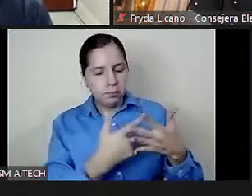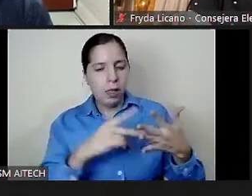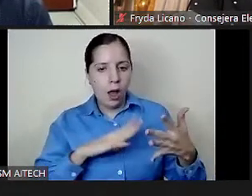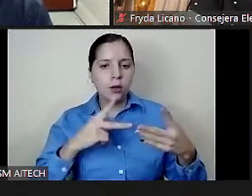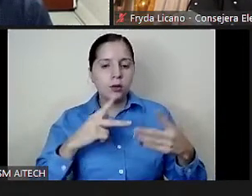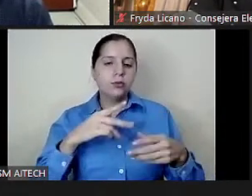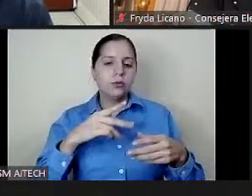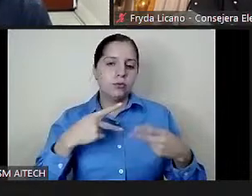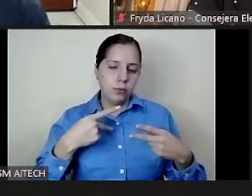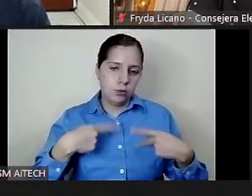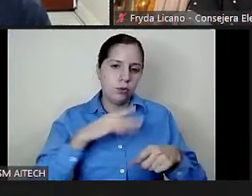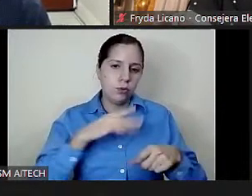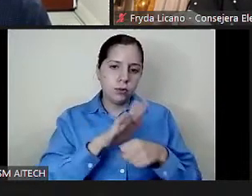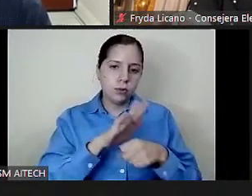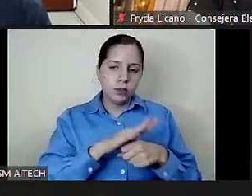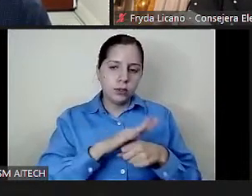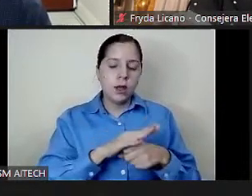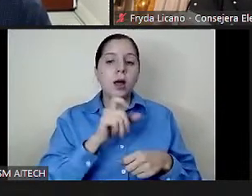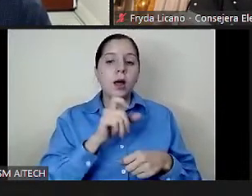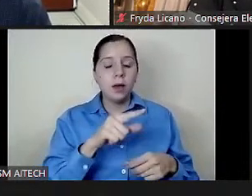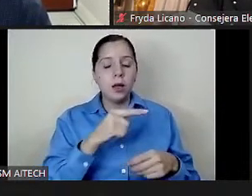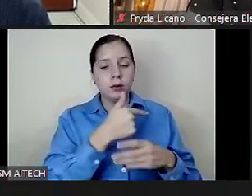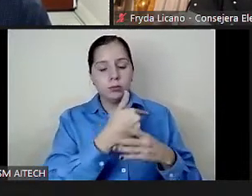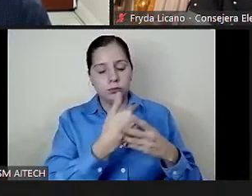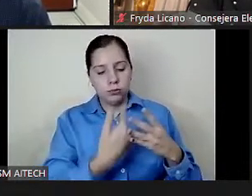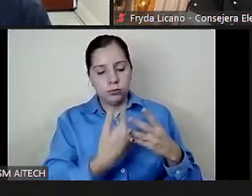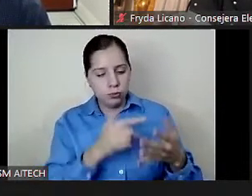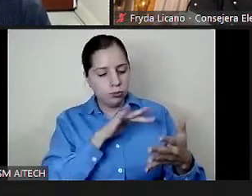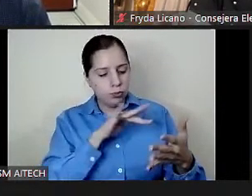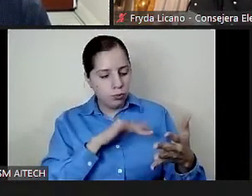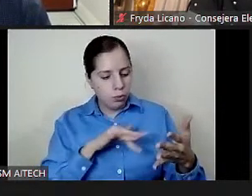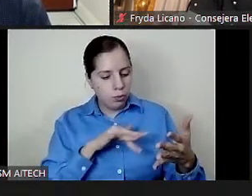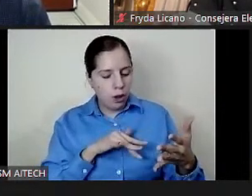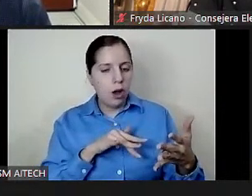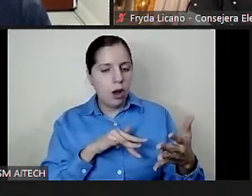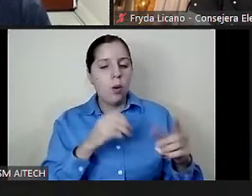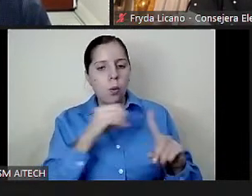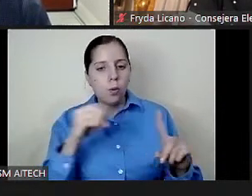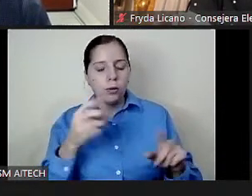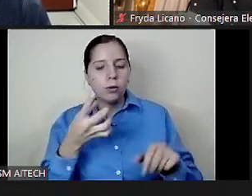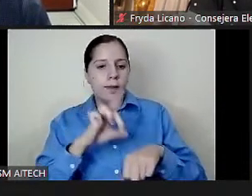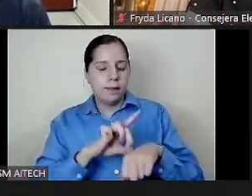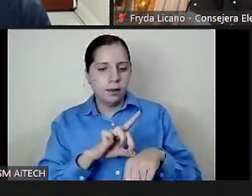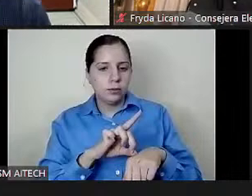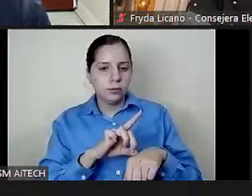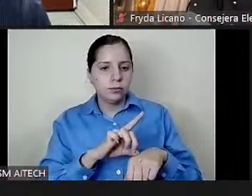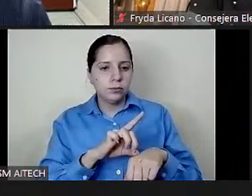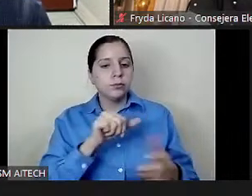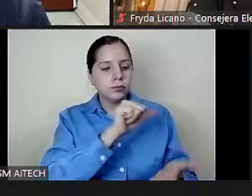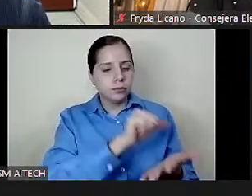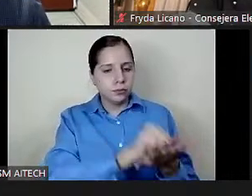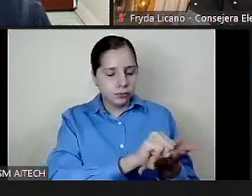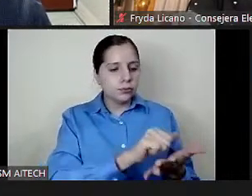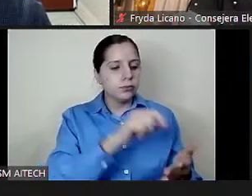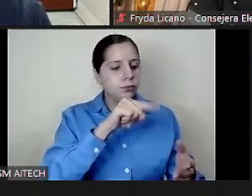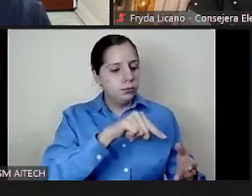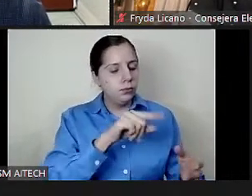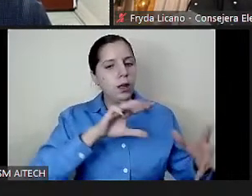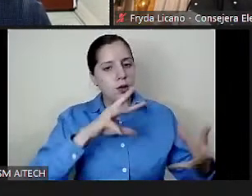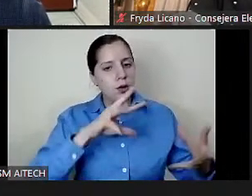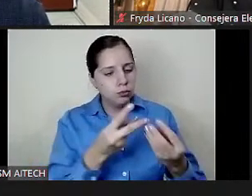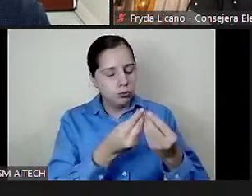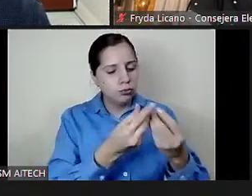legal. Número 2, lectura del orden del día. Número 3, proyectos de acta de la 14ª, 15ª, 16ª,